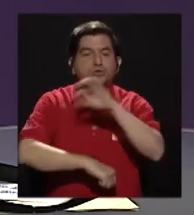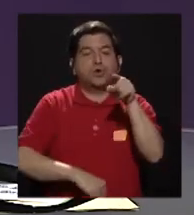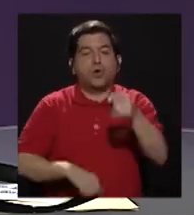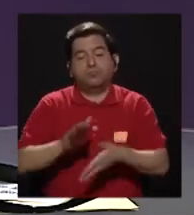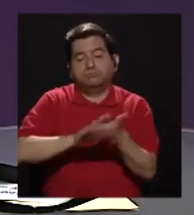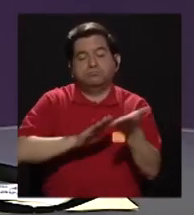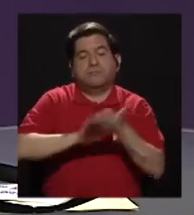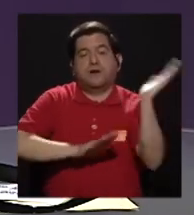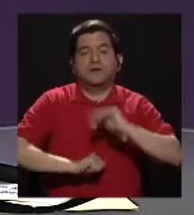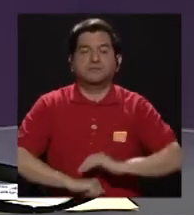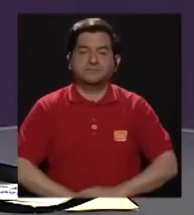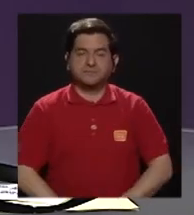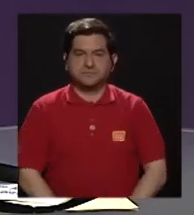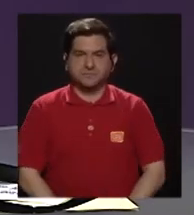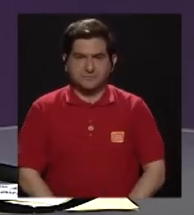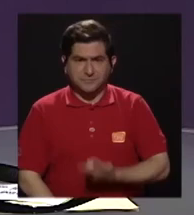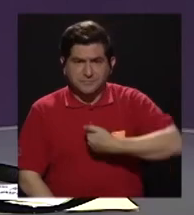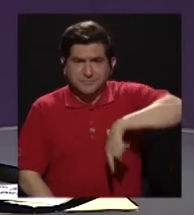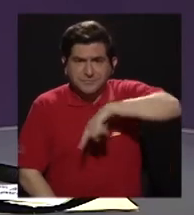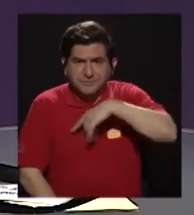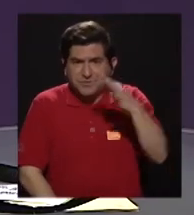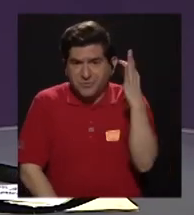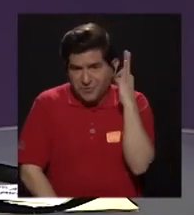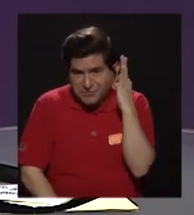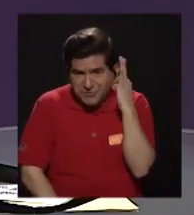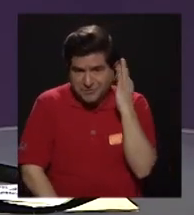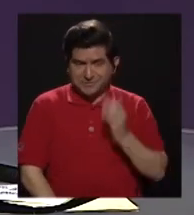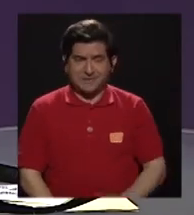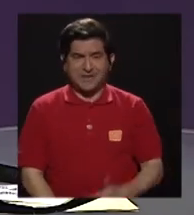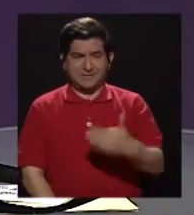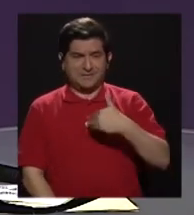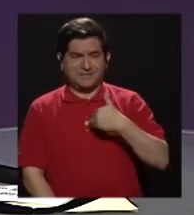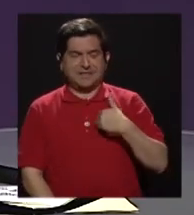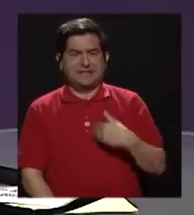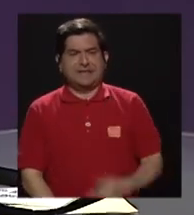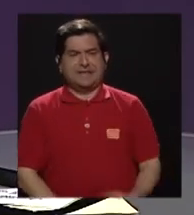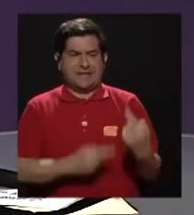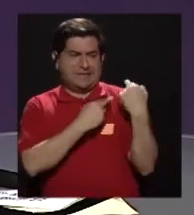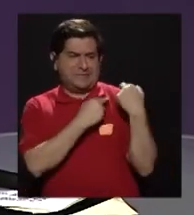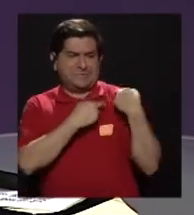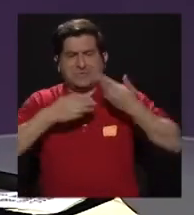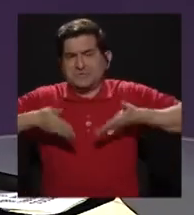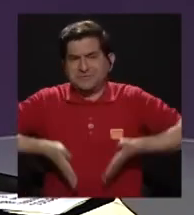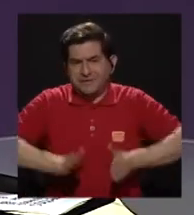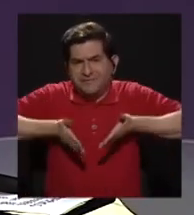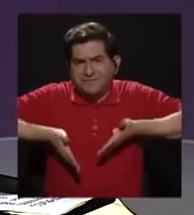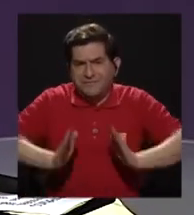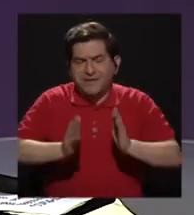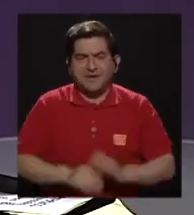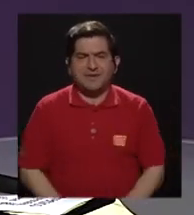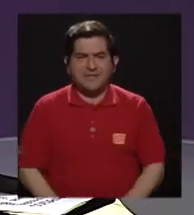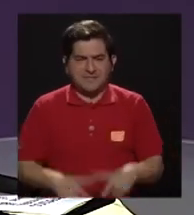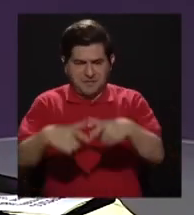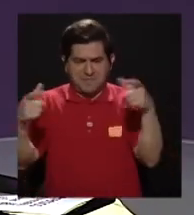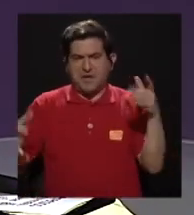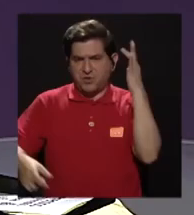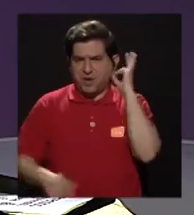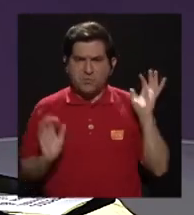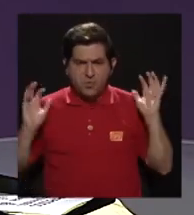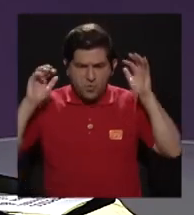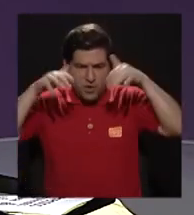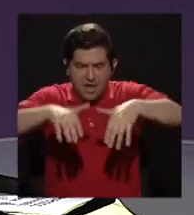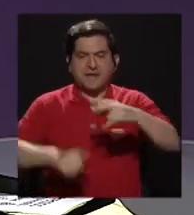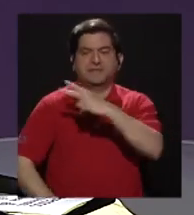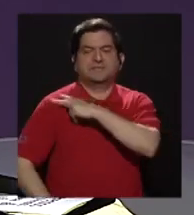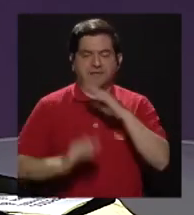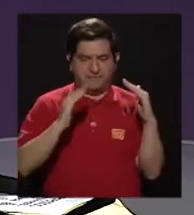Y entonces, como somos las mujeres las que tenemos la carga de nuestros hijos, porque la mayoría de las mujeres que emigran son